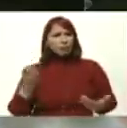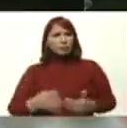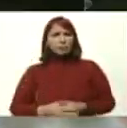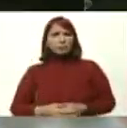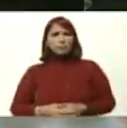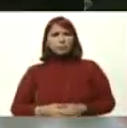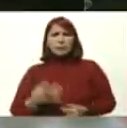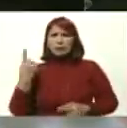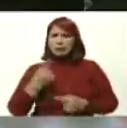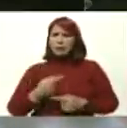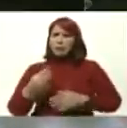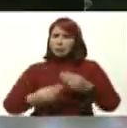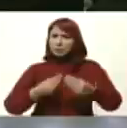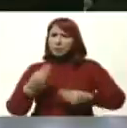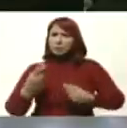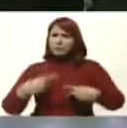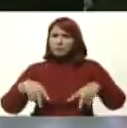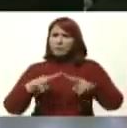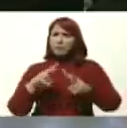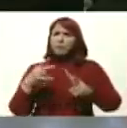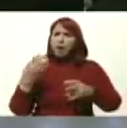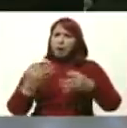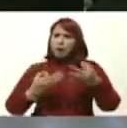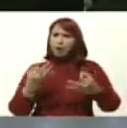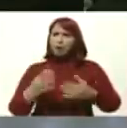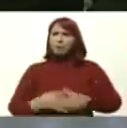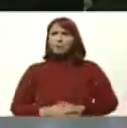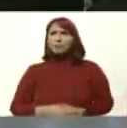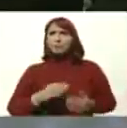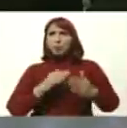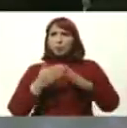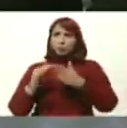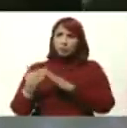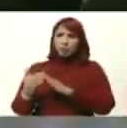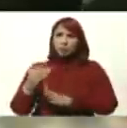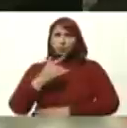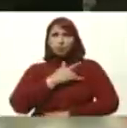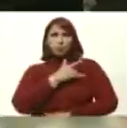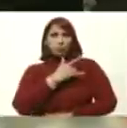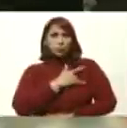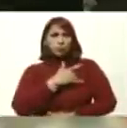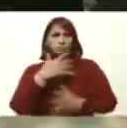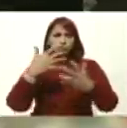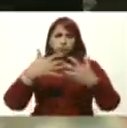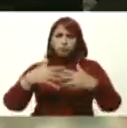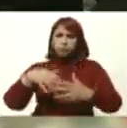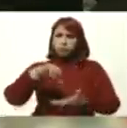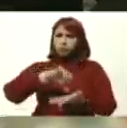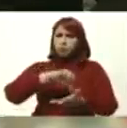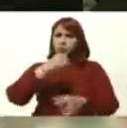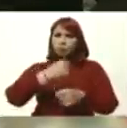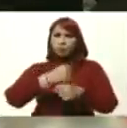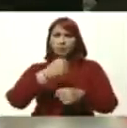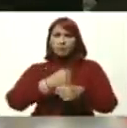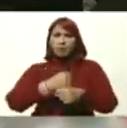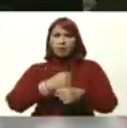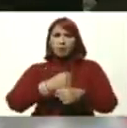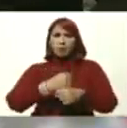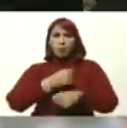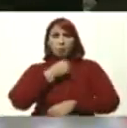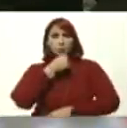hacerse valer en su comunidad, en su universidad, en su fábrica, en su centro de trabajo,